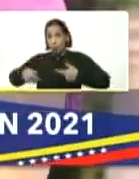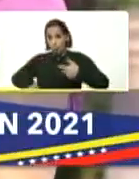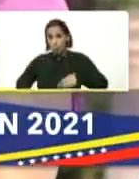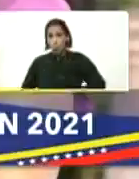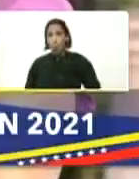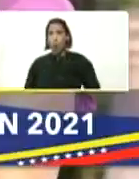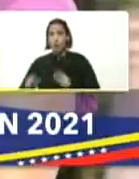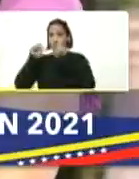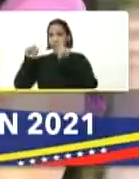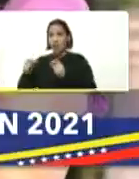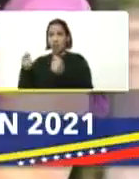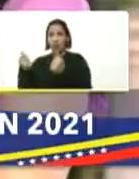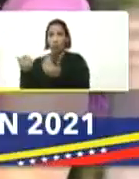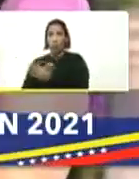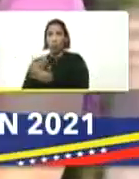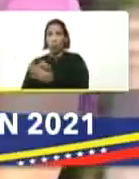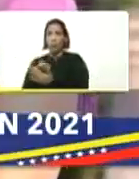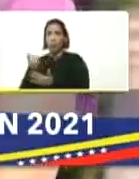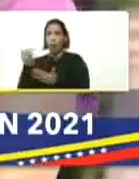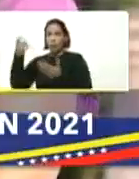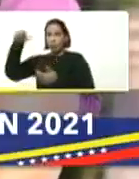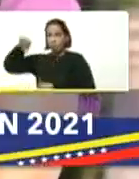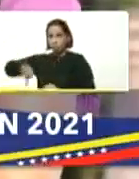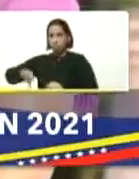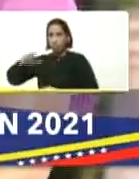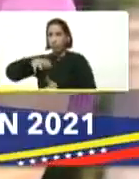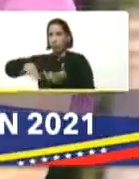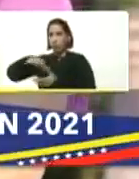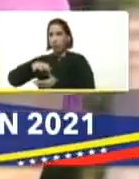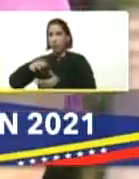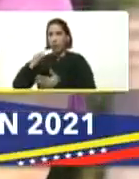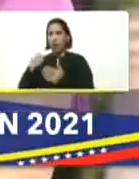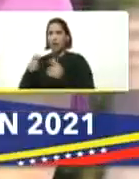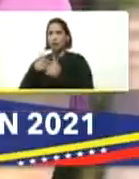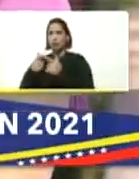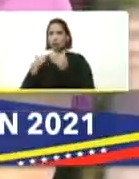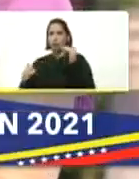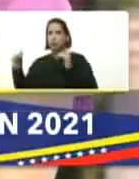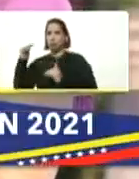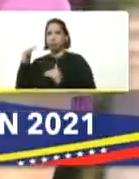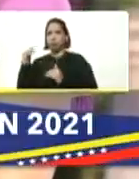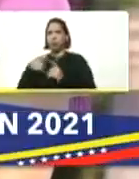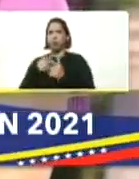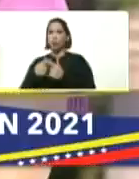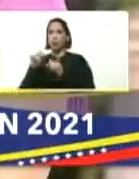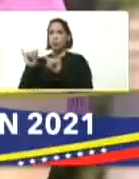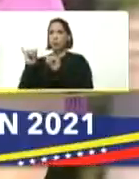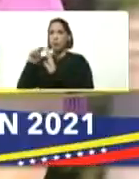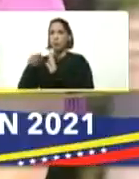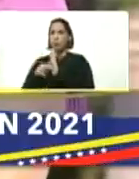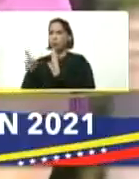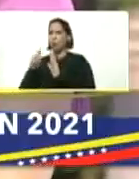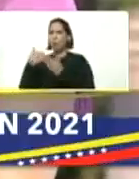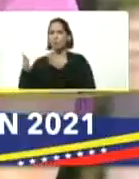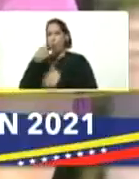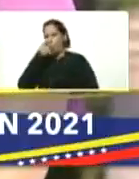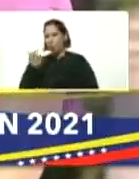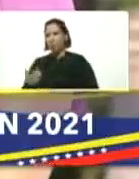el sistema económico, está en crisis, se impone subvirtiendo sus propias normas, es decir, no le